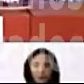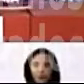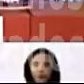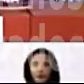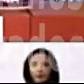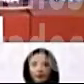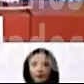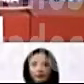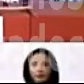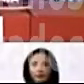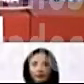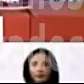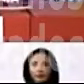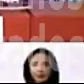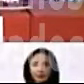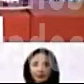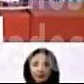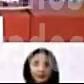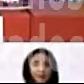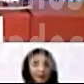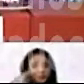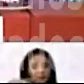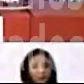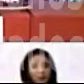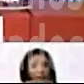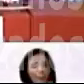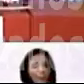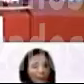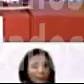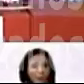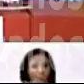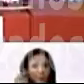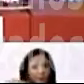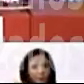revolución. Este pueblo, miren,